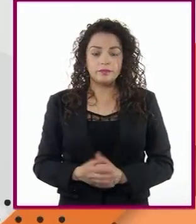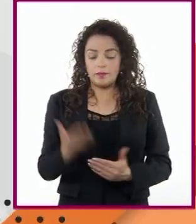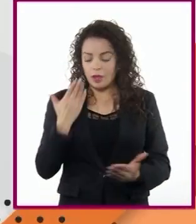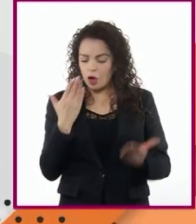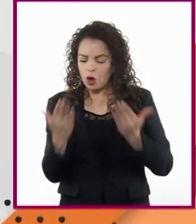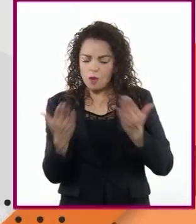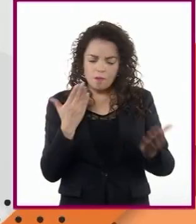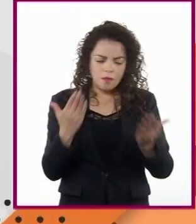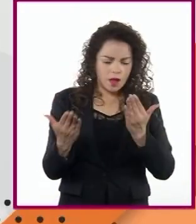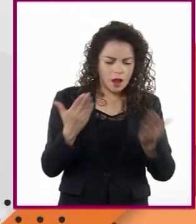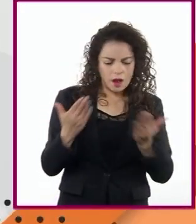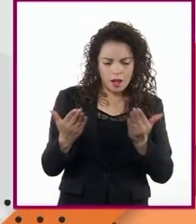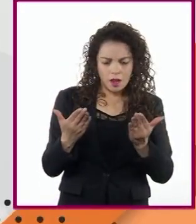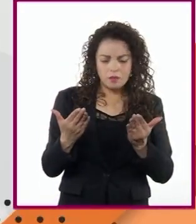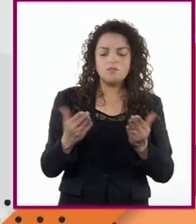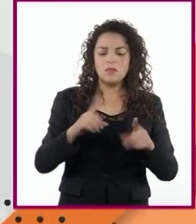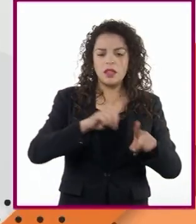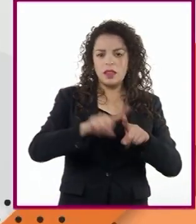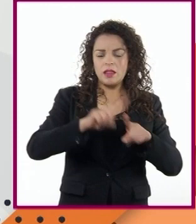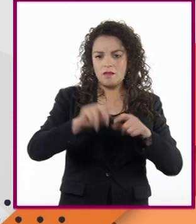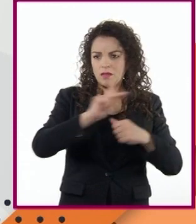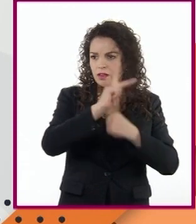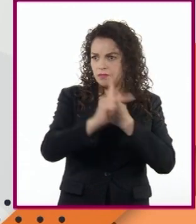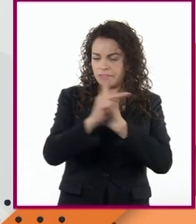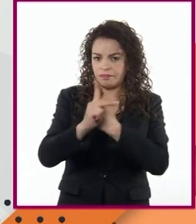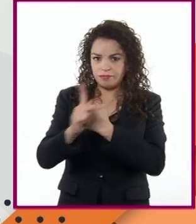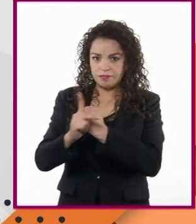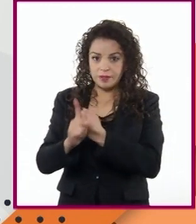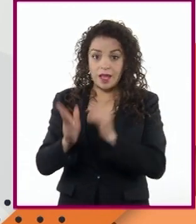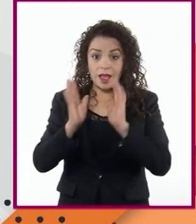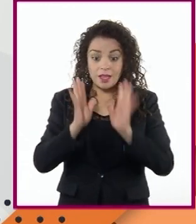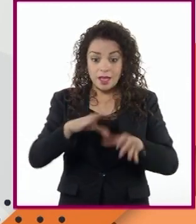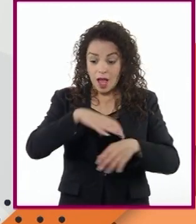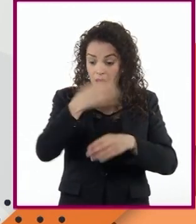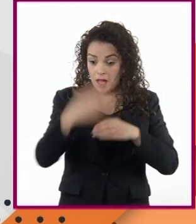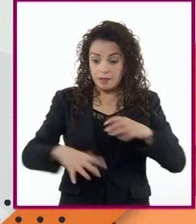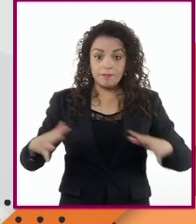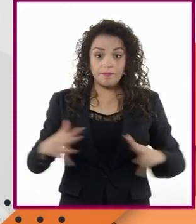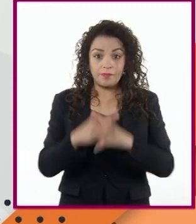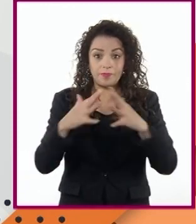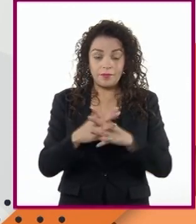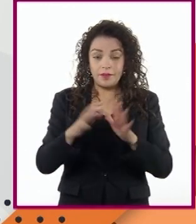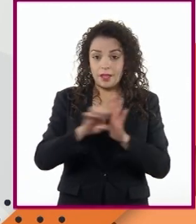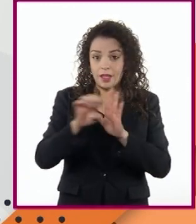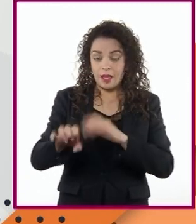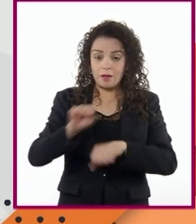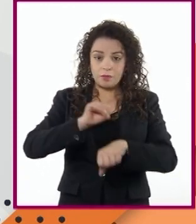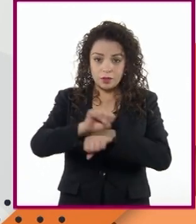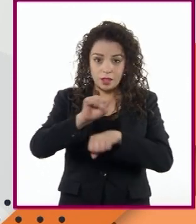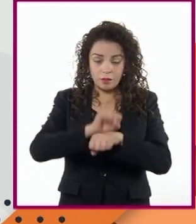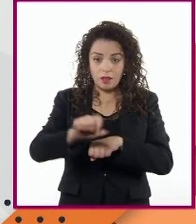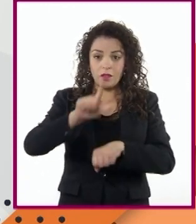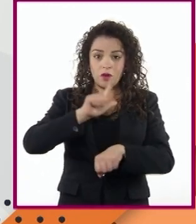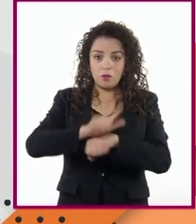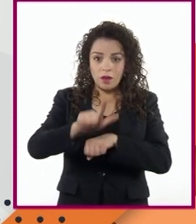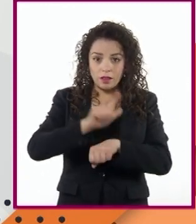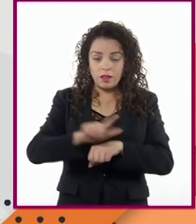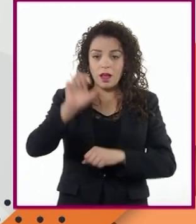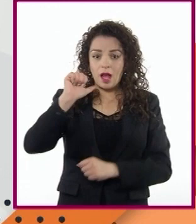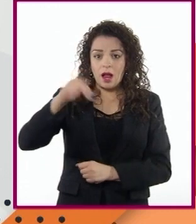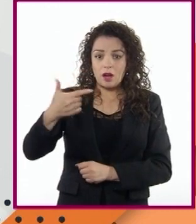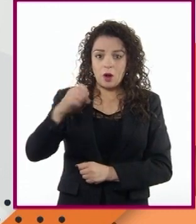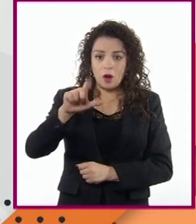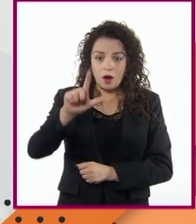comparativo con países en los cuales se ha dado por terminada la guerra, como El Salvador, Guatemala, Angola o